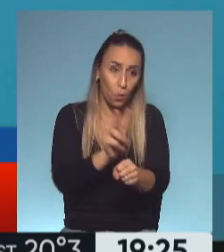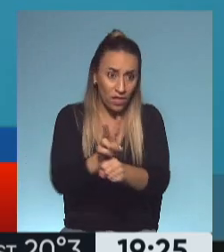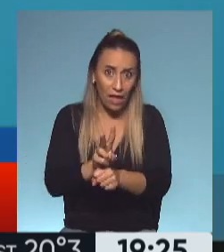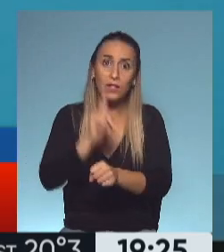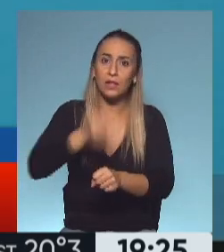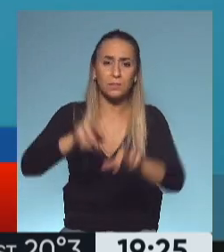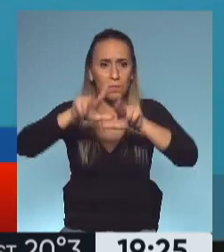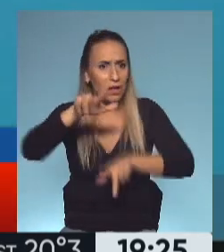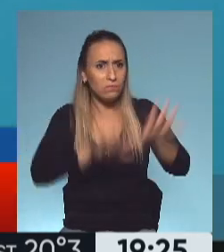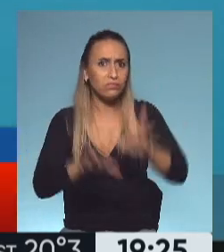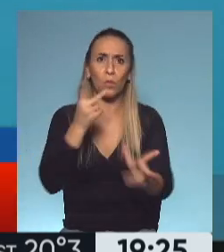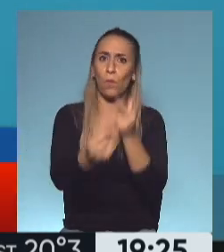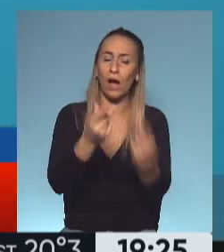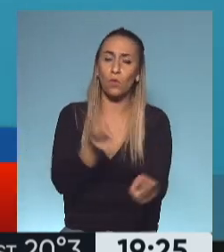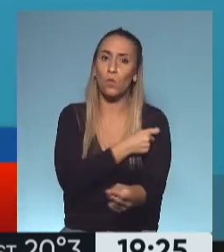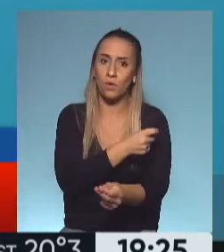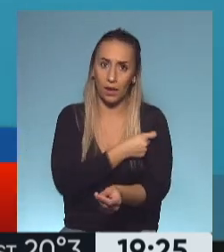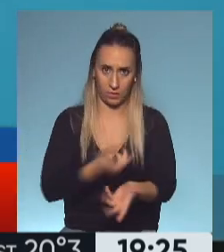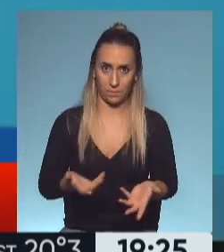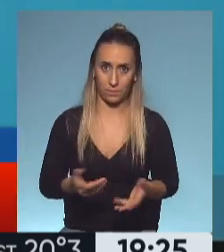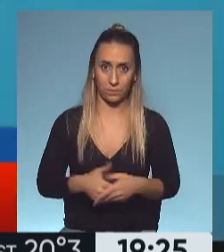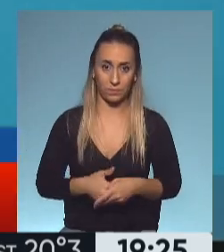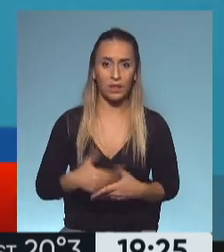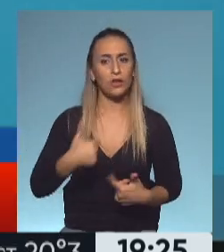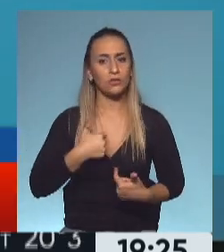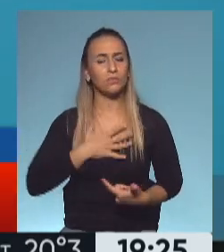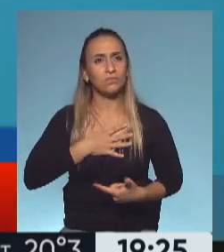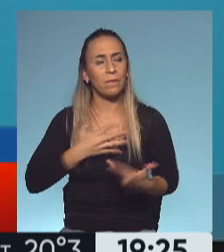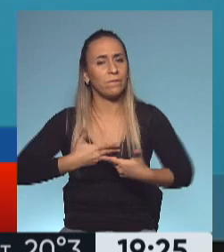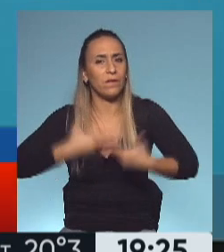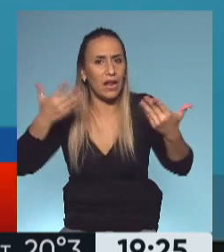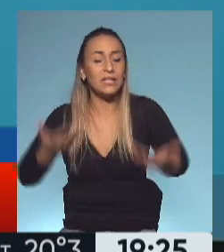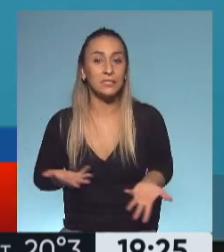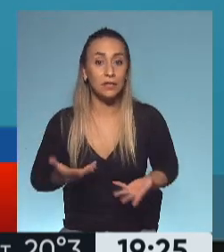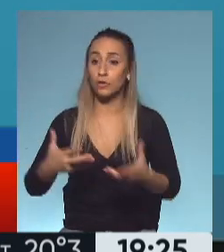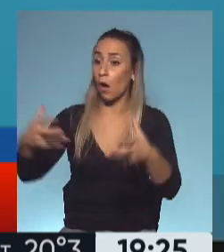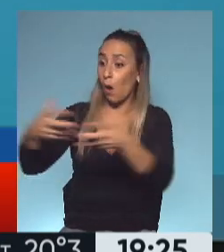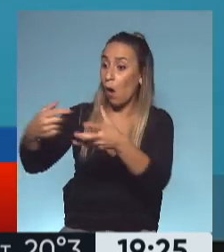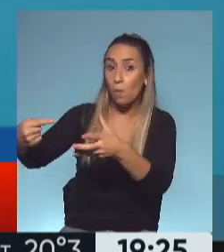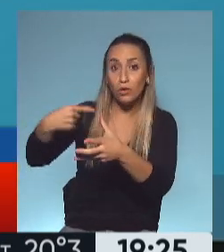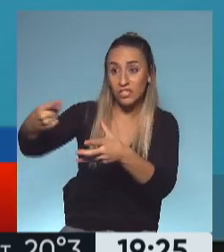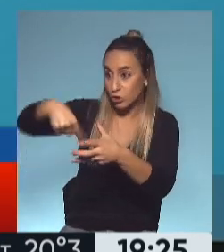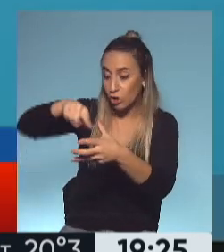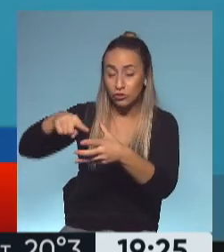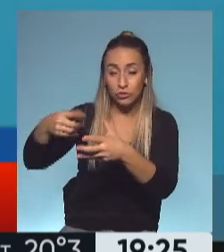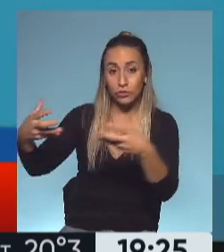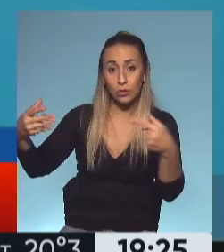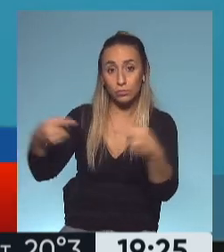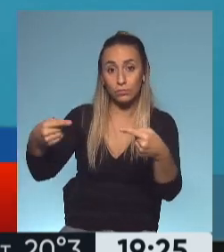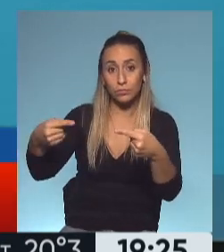vacunación. Así que celebro cada vez que la oposición